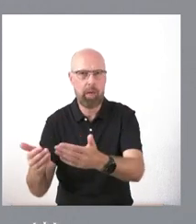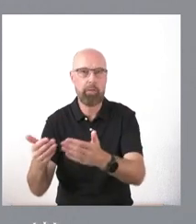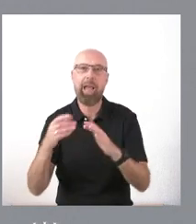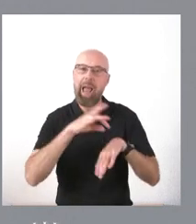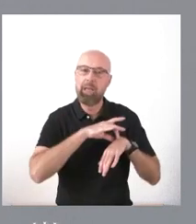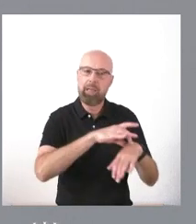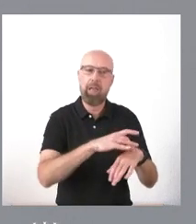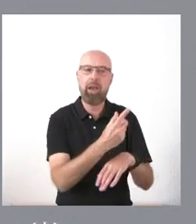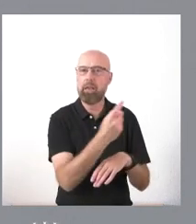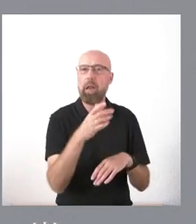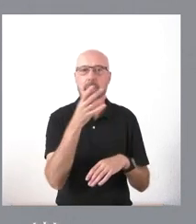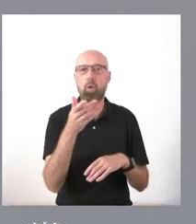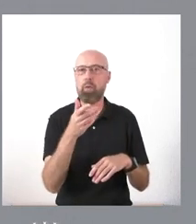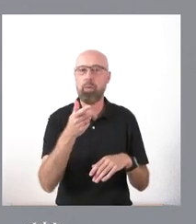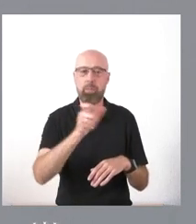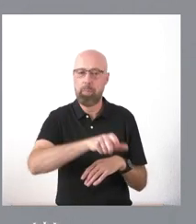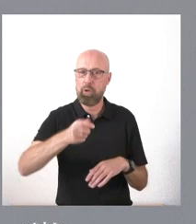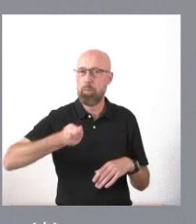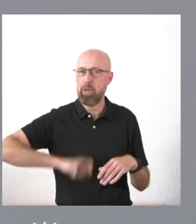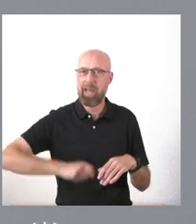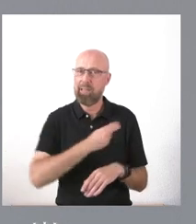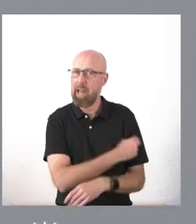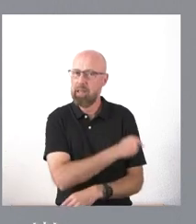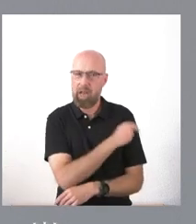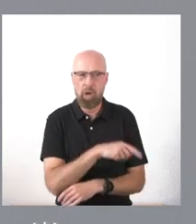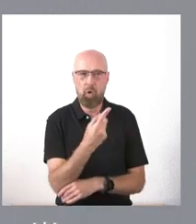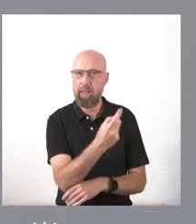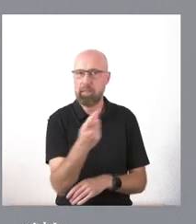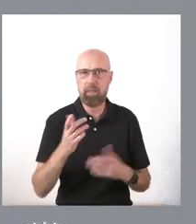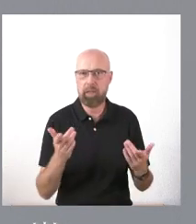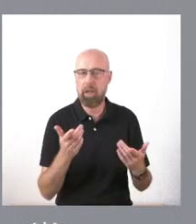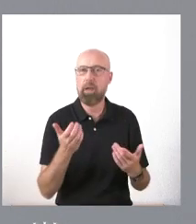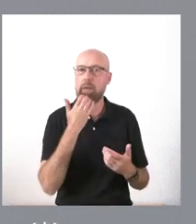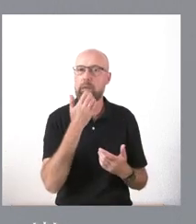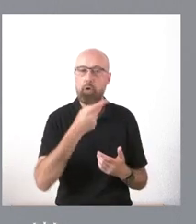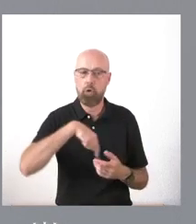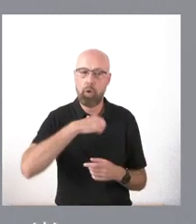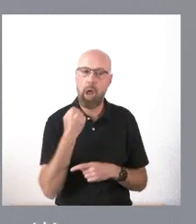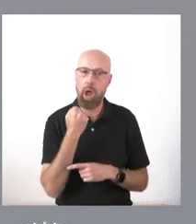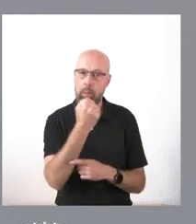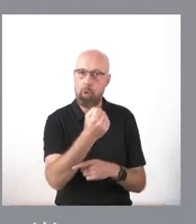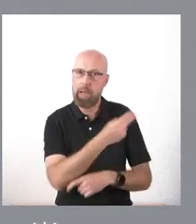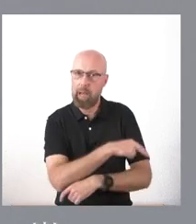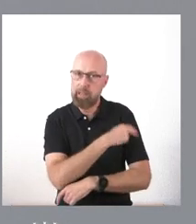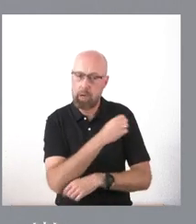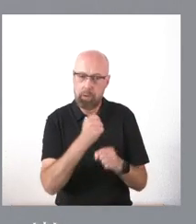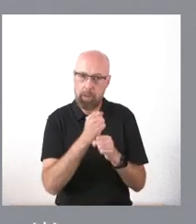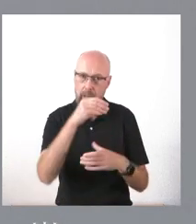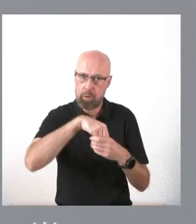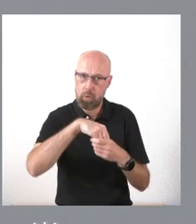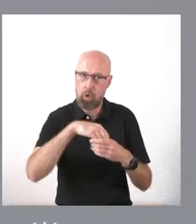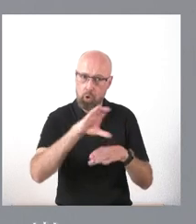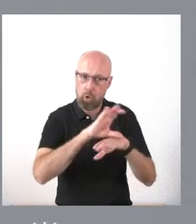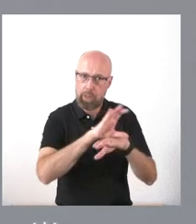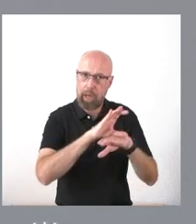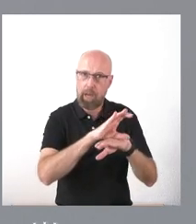no sanitario están trabajando en ello si está mordiendo que apoyamos a los sanitarios y confiamos en los sanitarios que trabajan en la consejería vamos a apoyarles también en